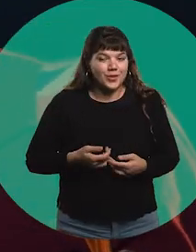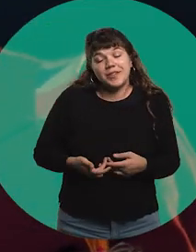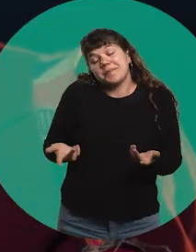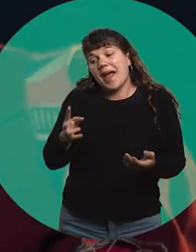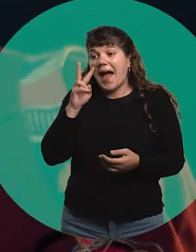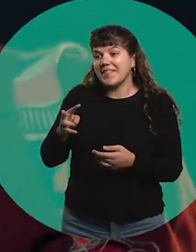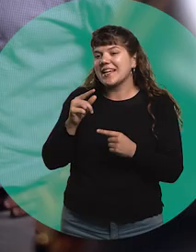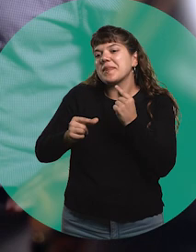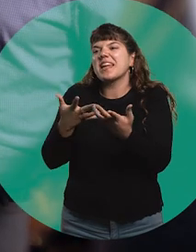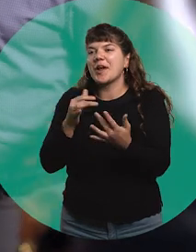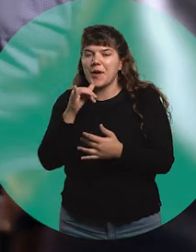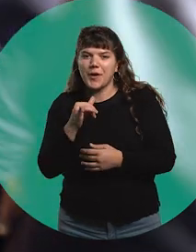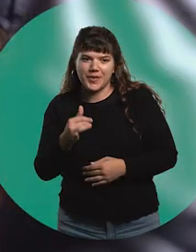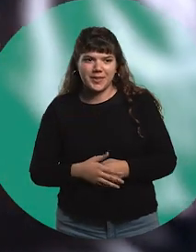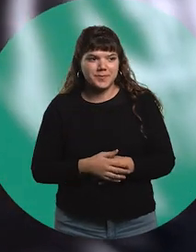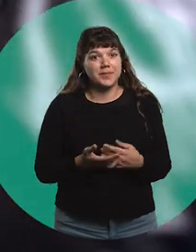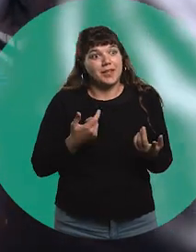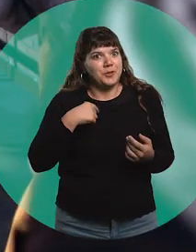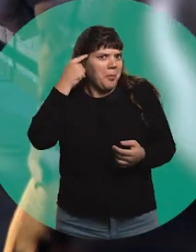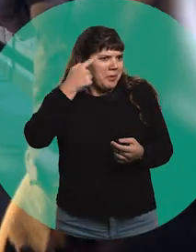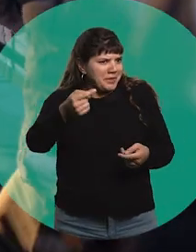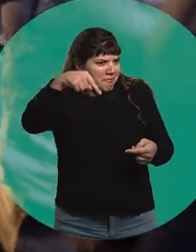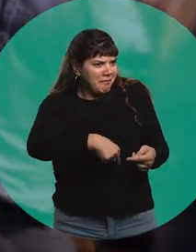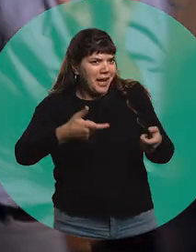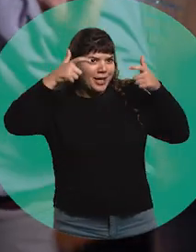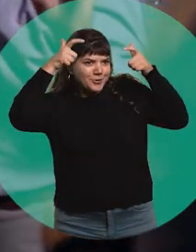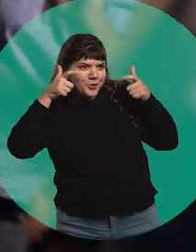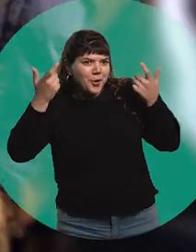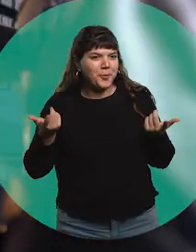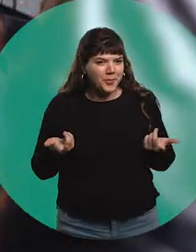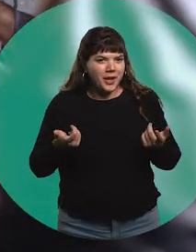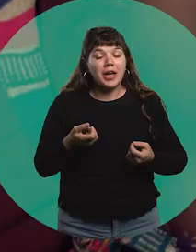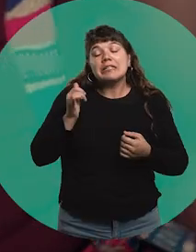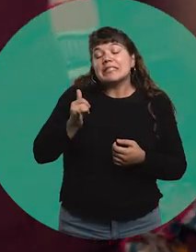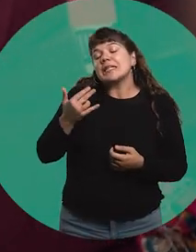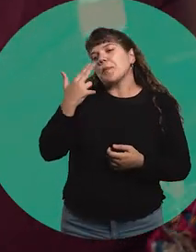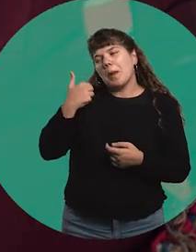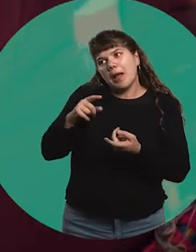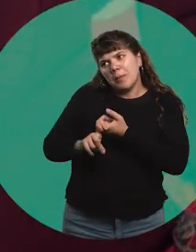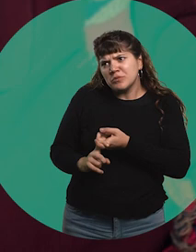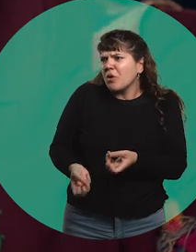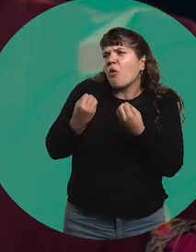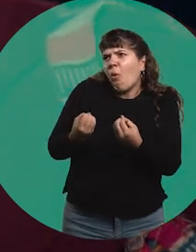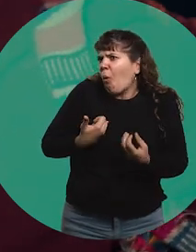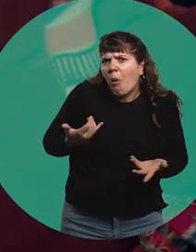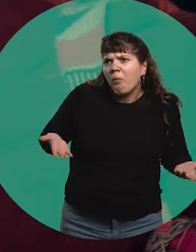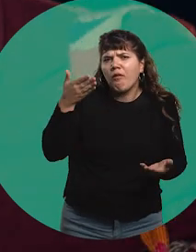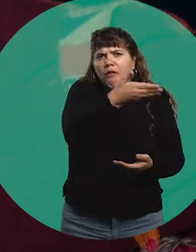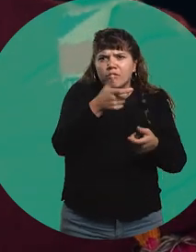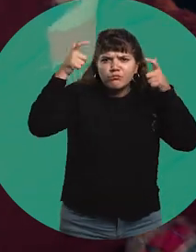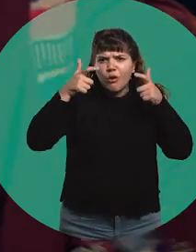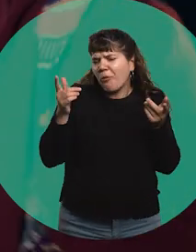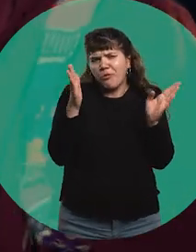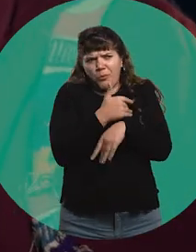podemos compartir. Debo admitir que te esperaba de sombrero. Como vi varias de sombrero... tengo un problema con mi esposa. dice, ¿cómo vas ir de sombrero?